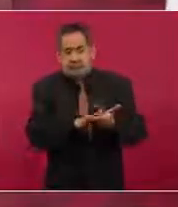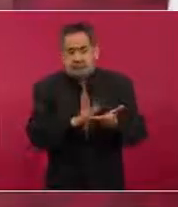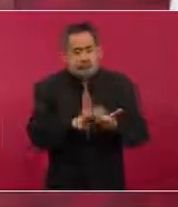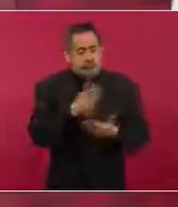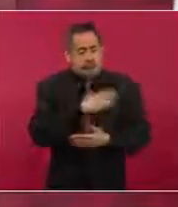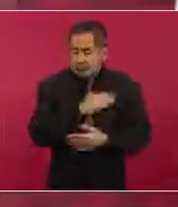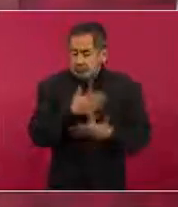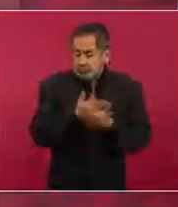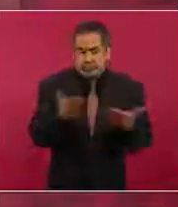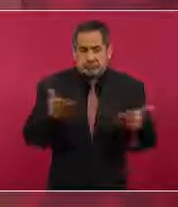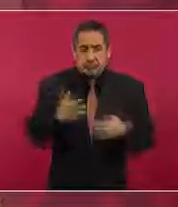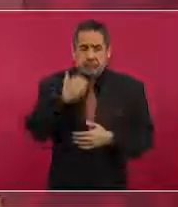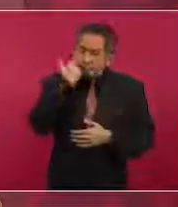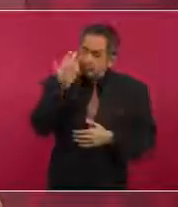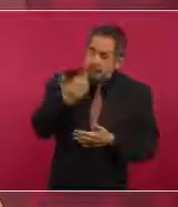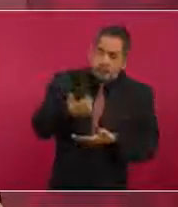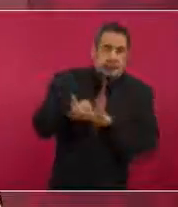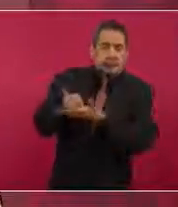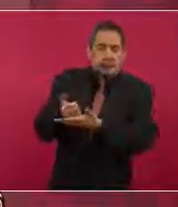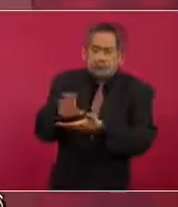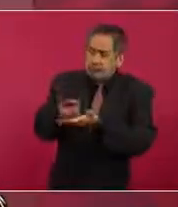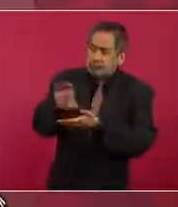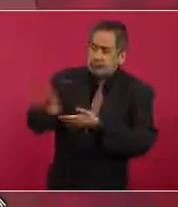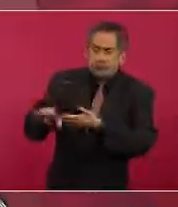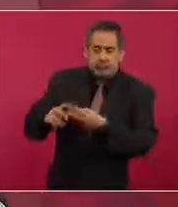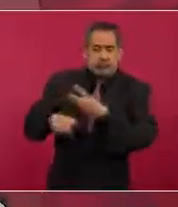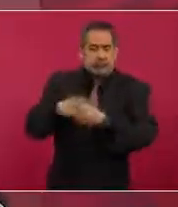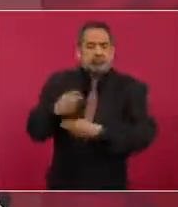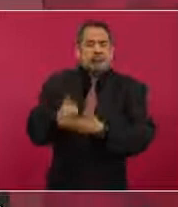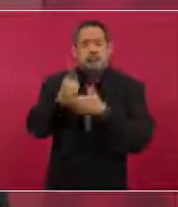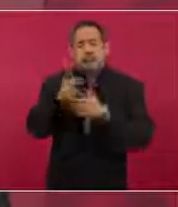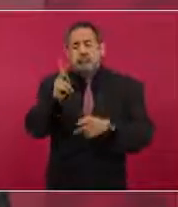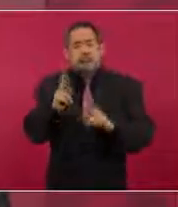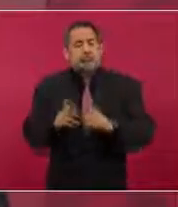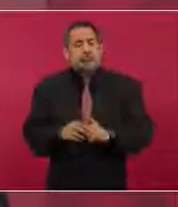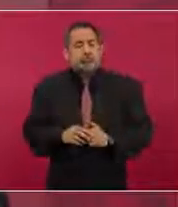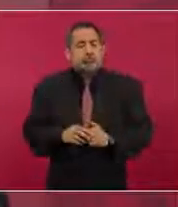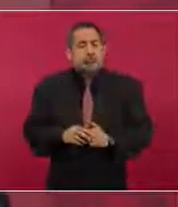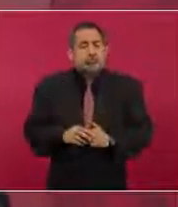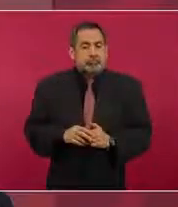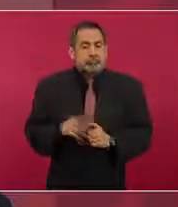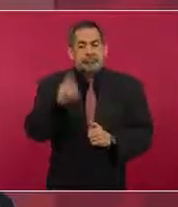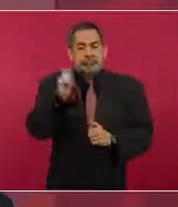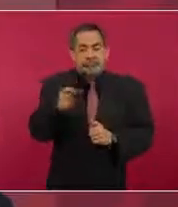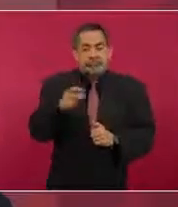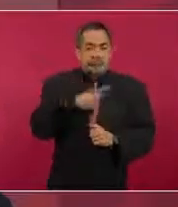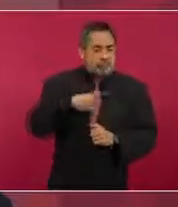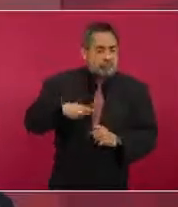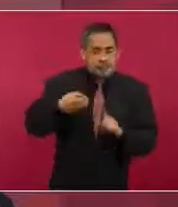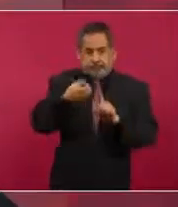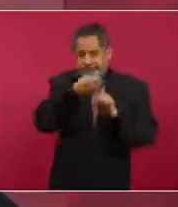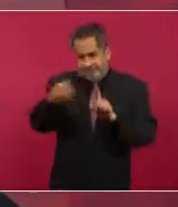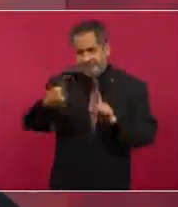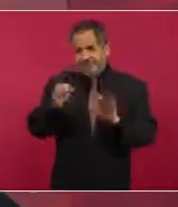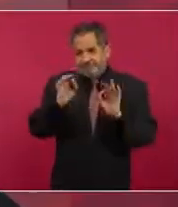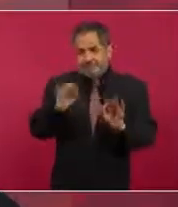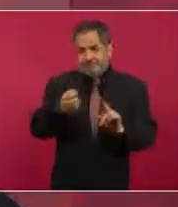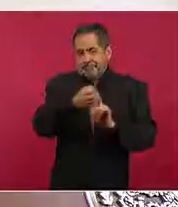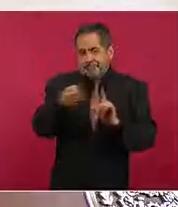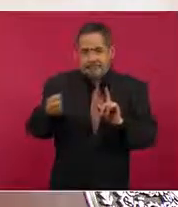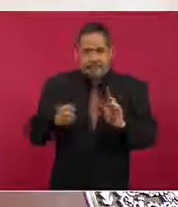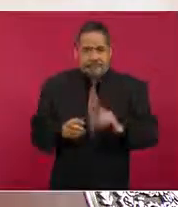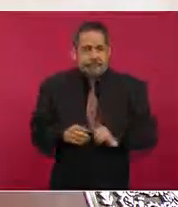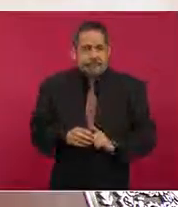todos los que quieran contribuir, ayudar. Nada más que hacerlo